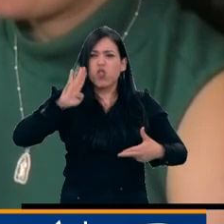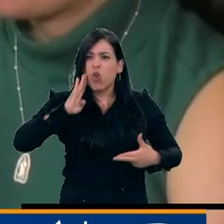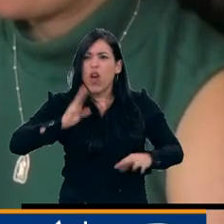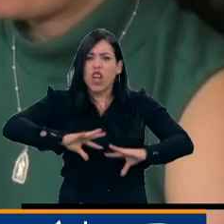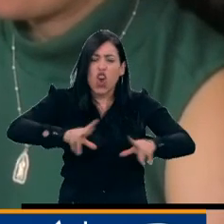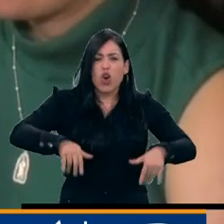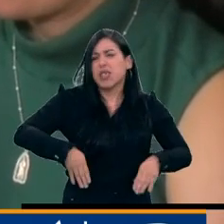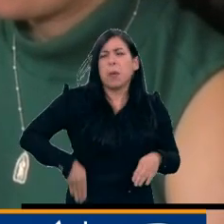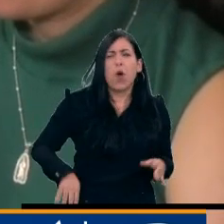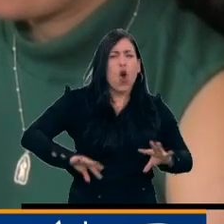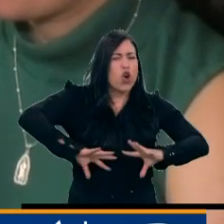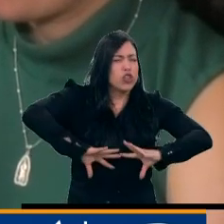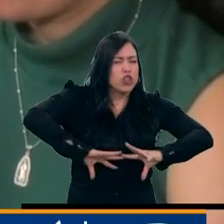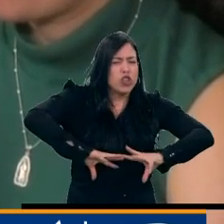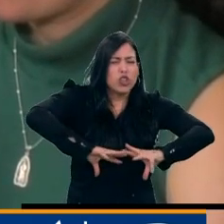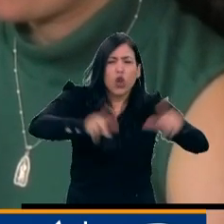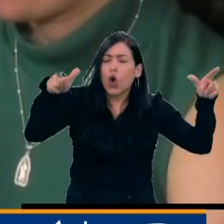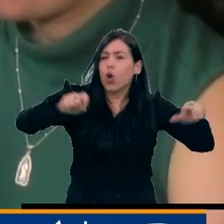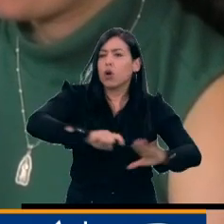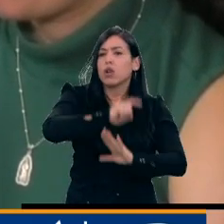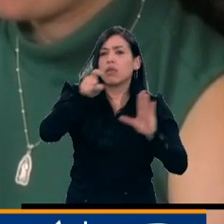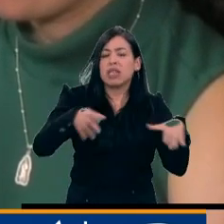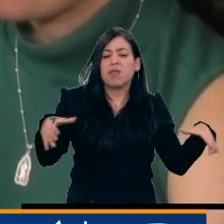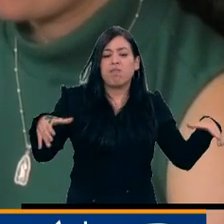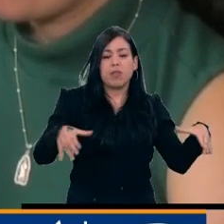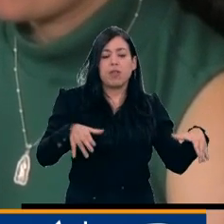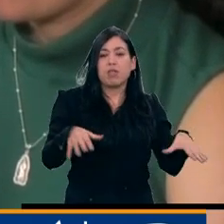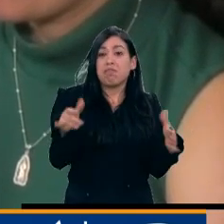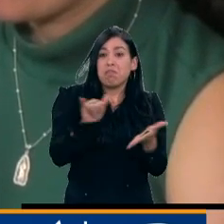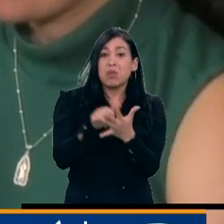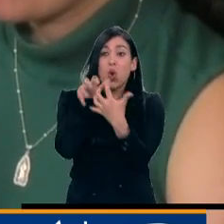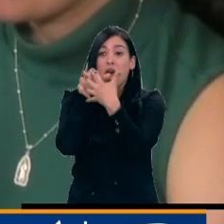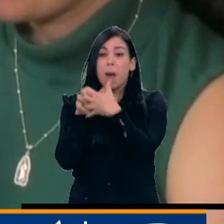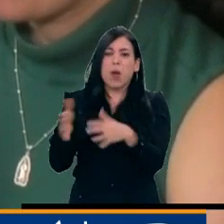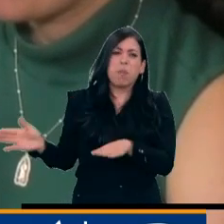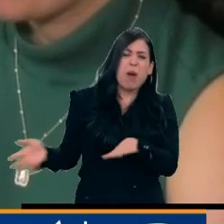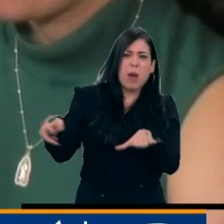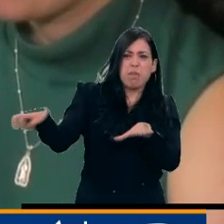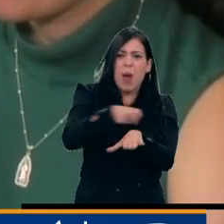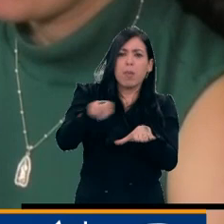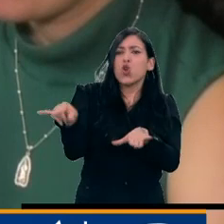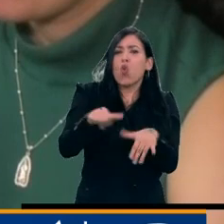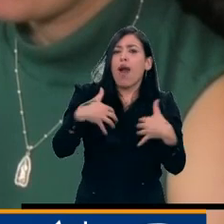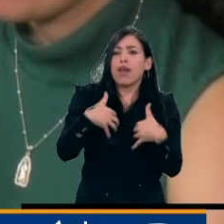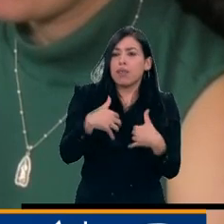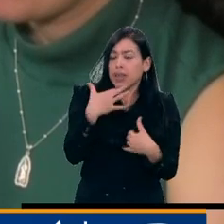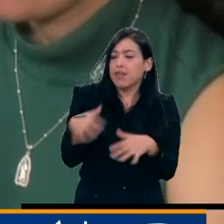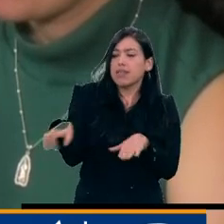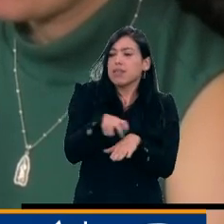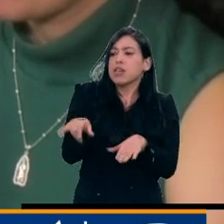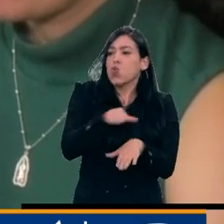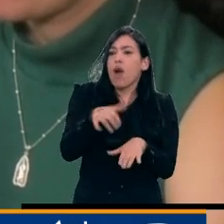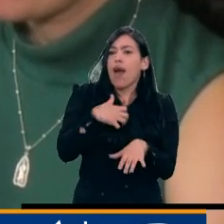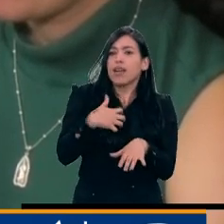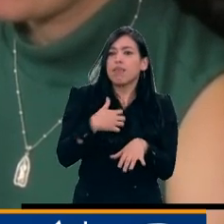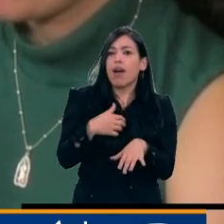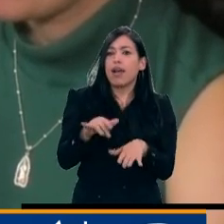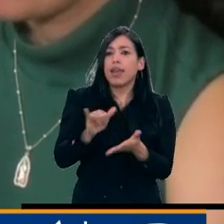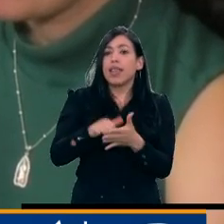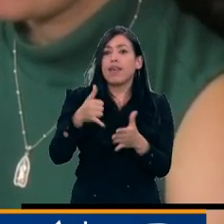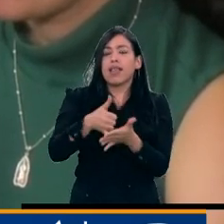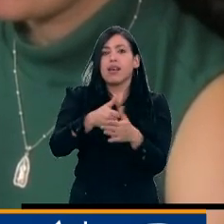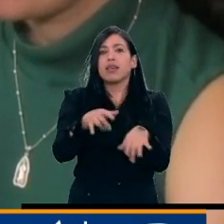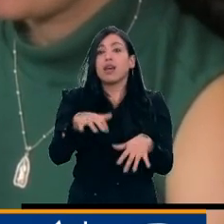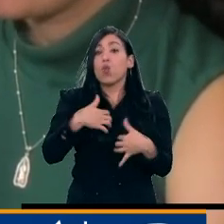comenzaron a quitarnos billeteras. Y ahí nos subieron en camiones como animales y nos dieron vuelta al pueblo como si fuéramos un trofeo de